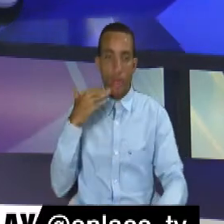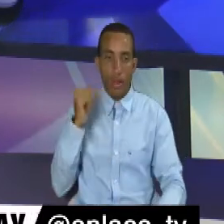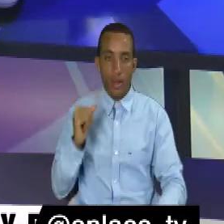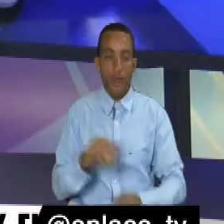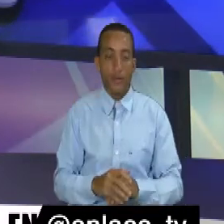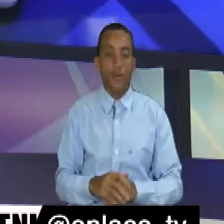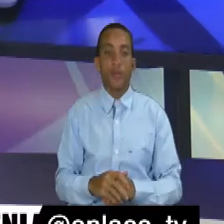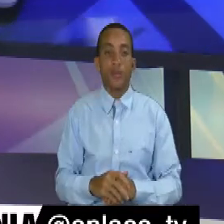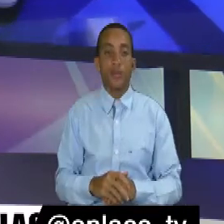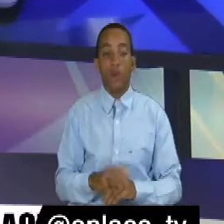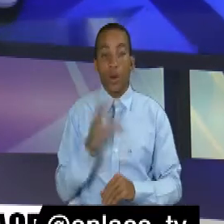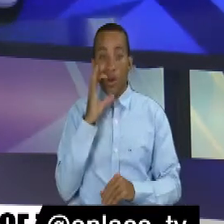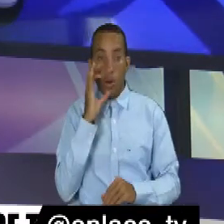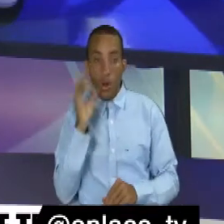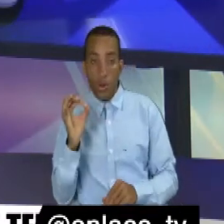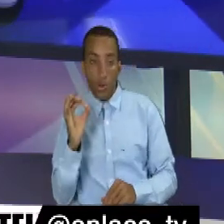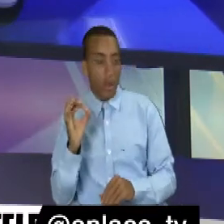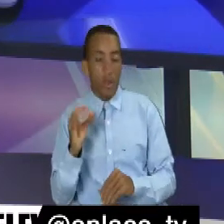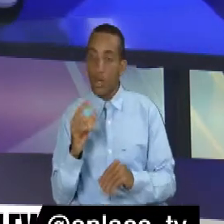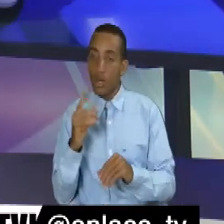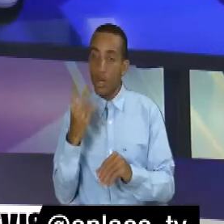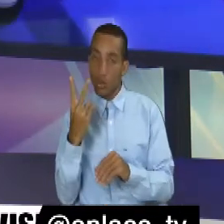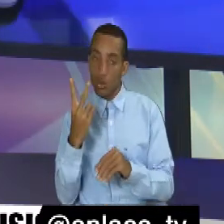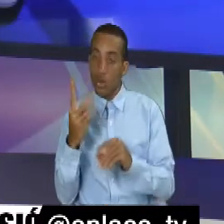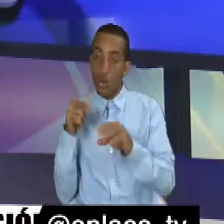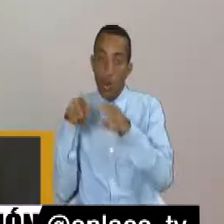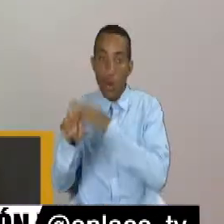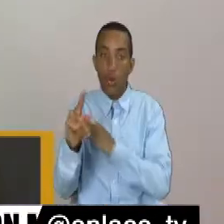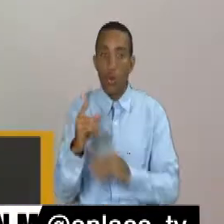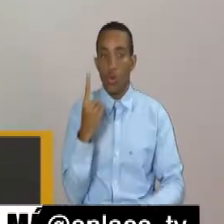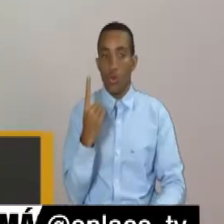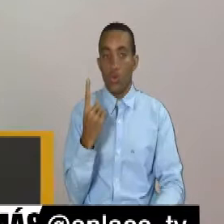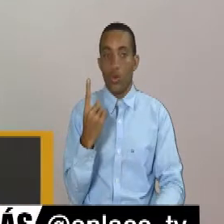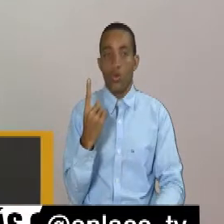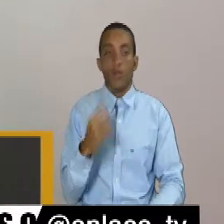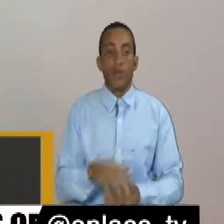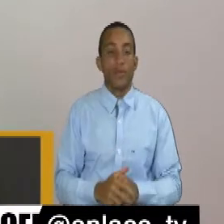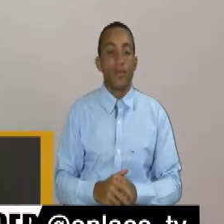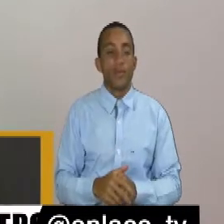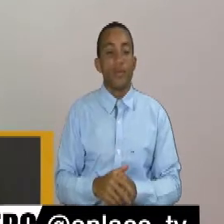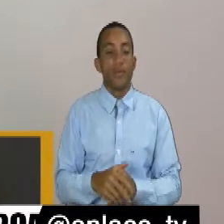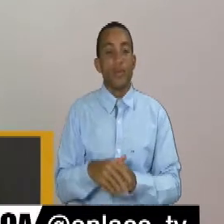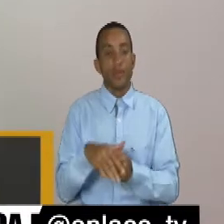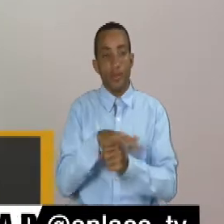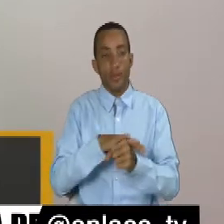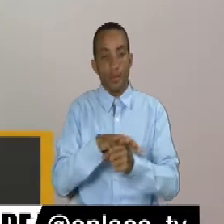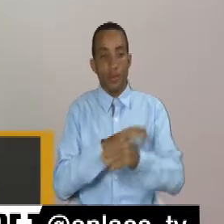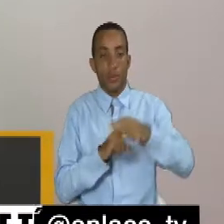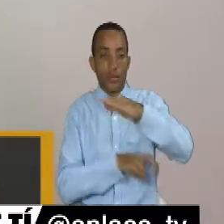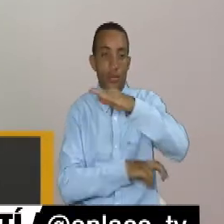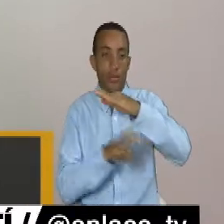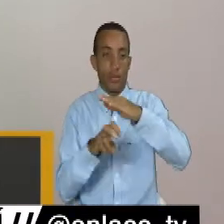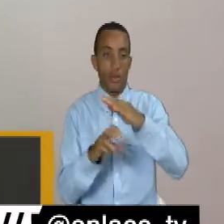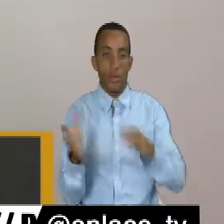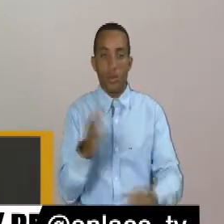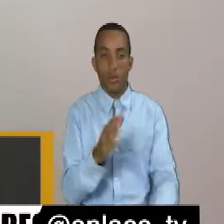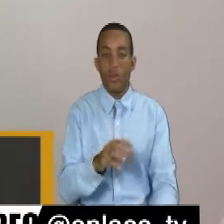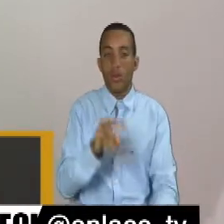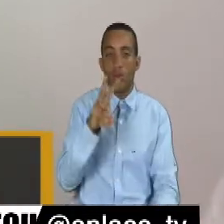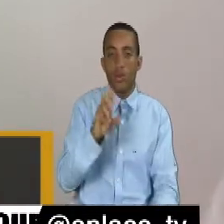con otro hombre, quien logró huir de las autoridades. Bueno, este es un caso en el barrio Villarelis, a eso de las 8:40 de la